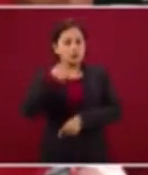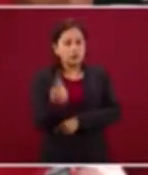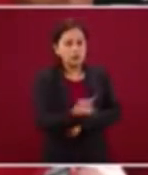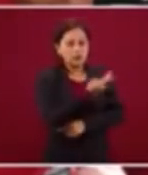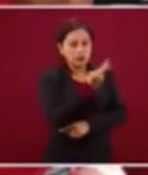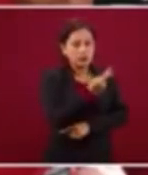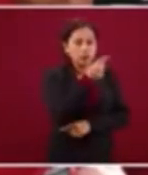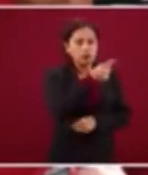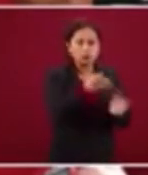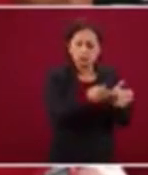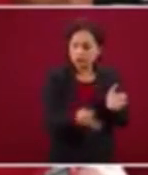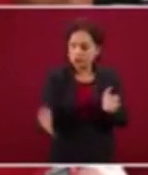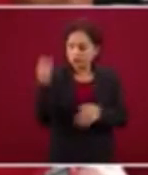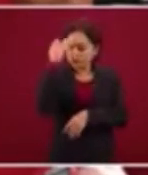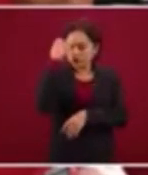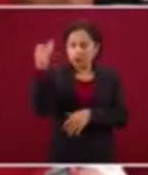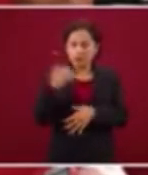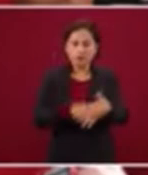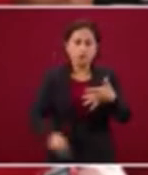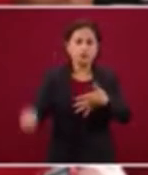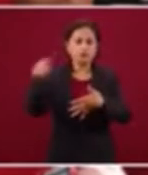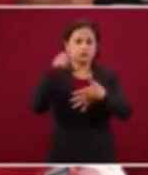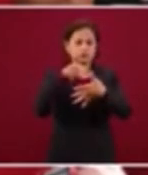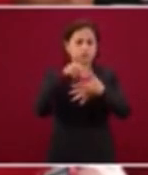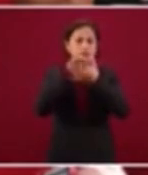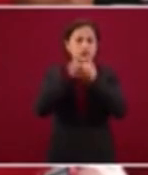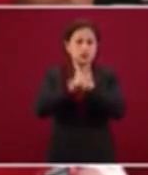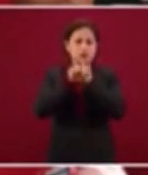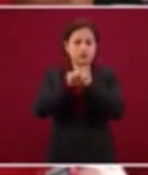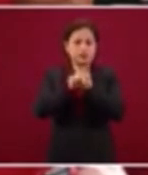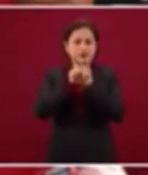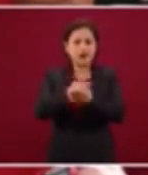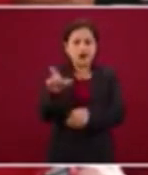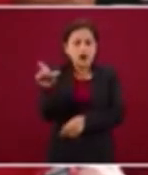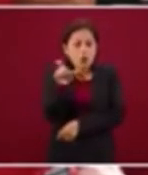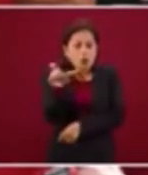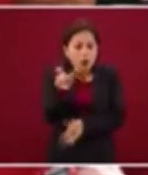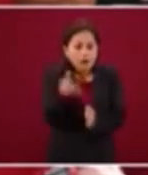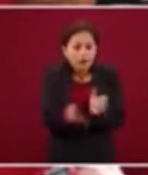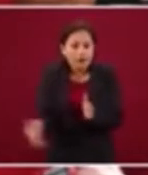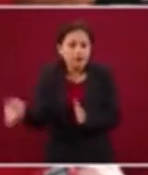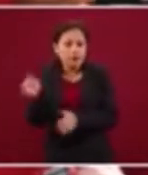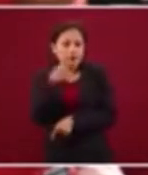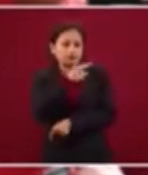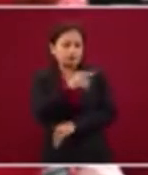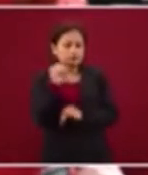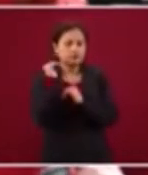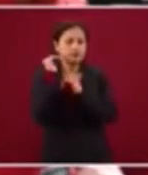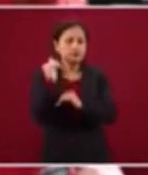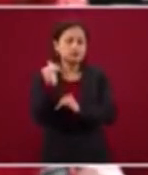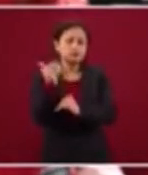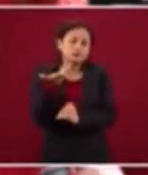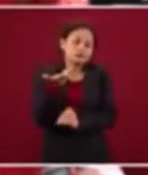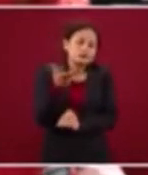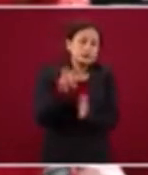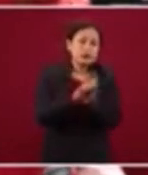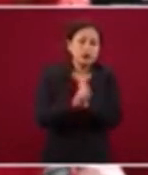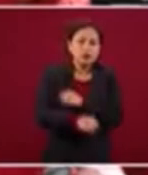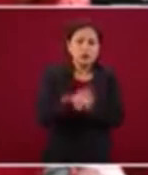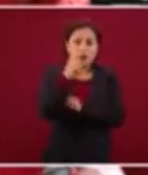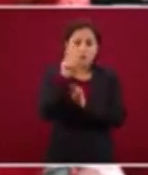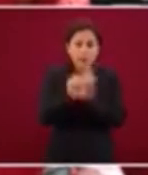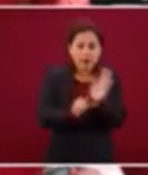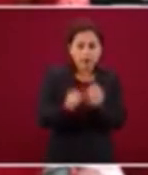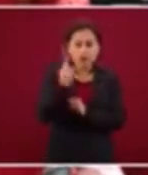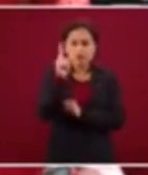quinta opción, que es esta, se llevaría a cabo? Es decir, un mes, mes y medio. ¿Cuánto sería